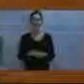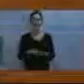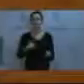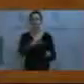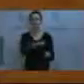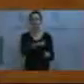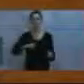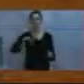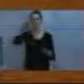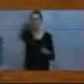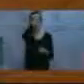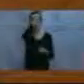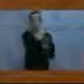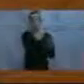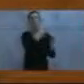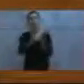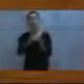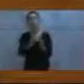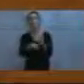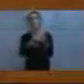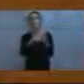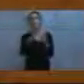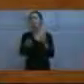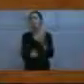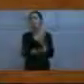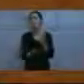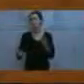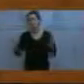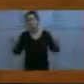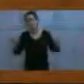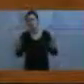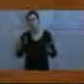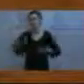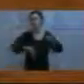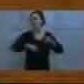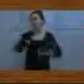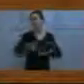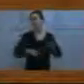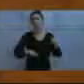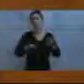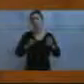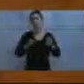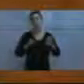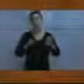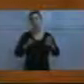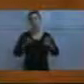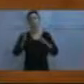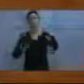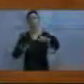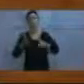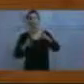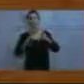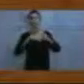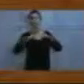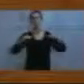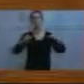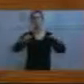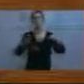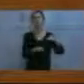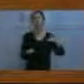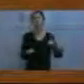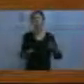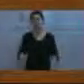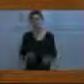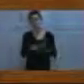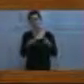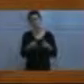toma en consideración de esta ley o no es un termómetro de solidaridad social y de equidad. Y voy a tratar